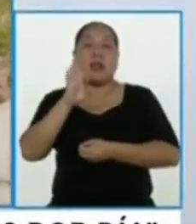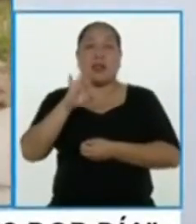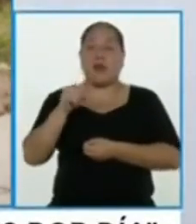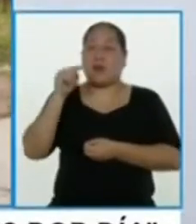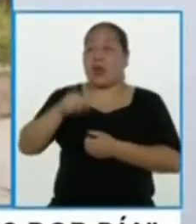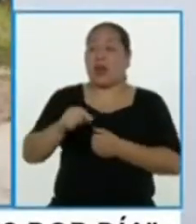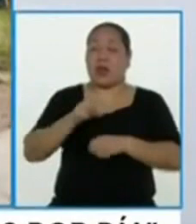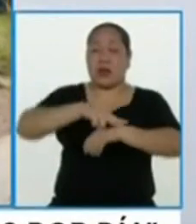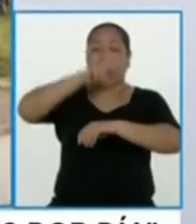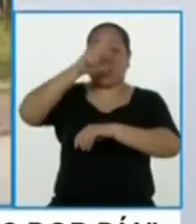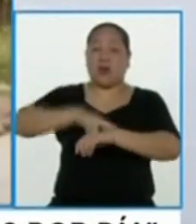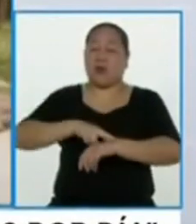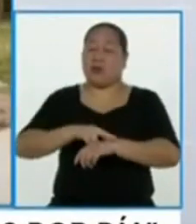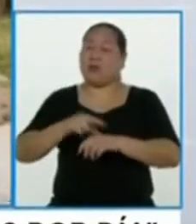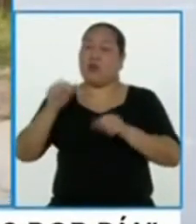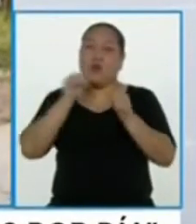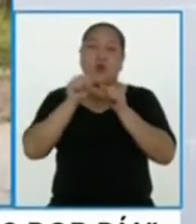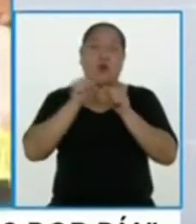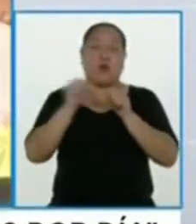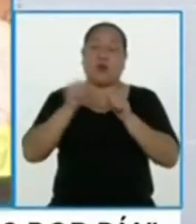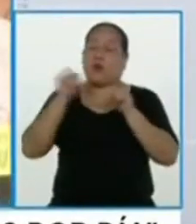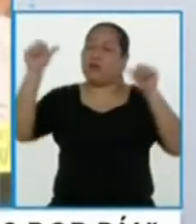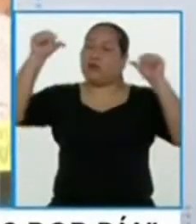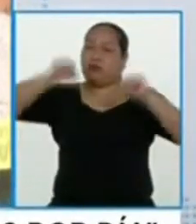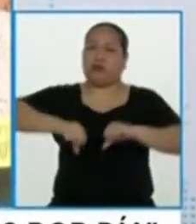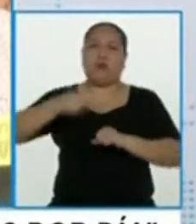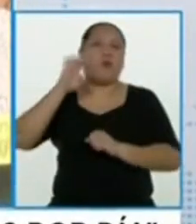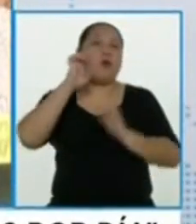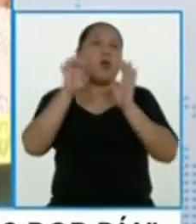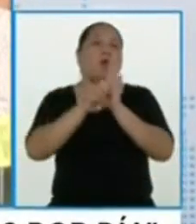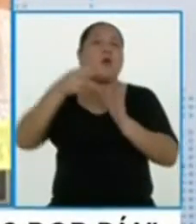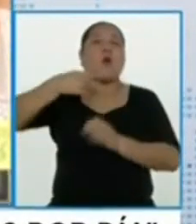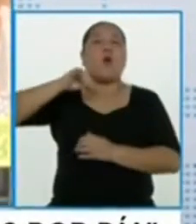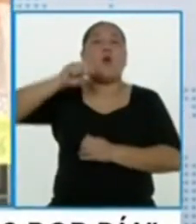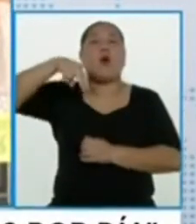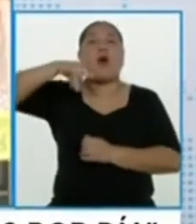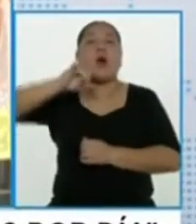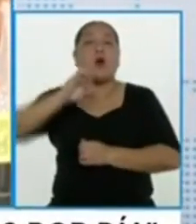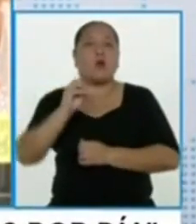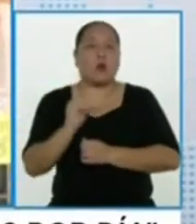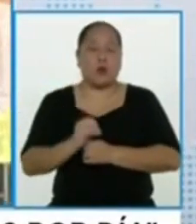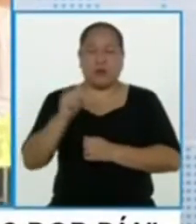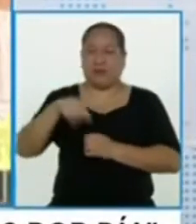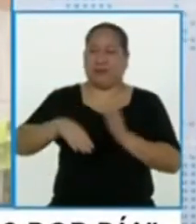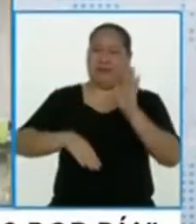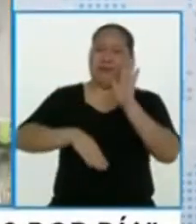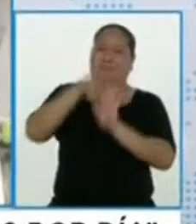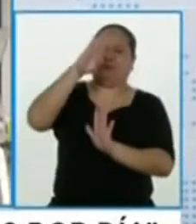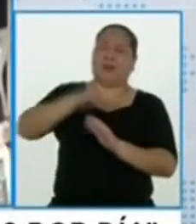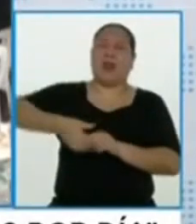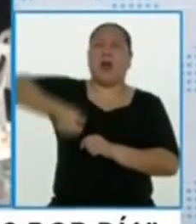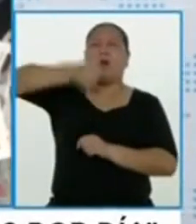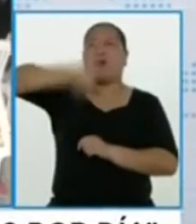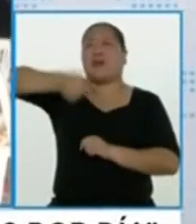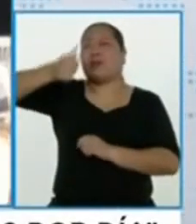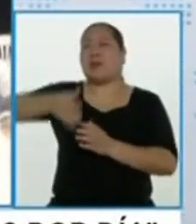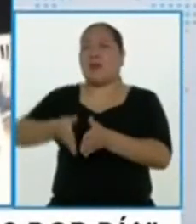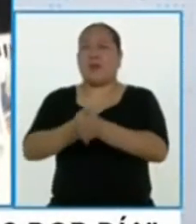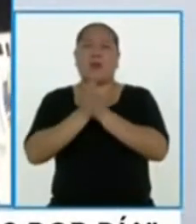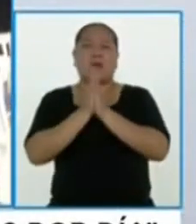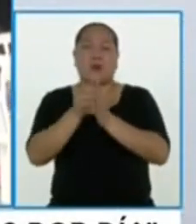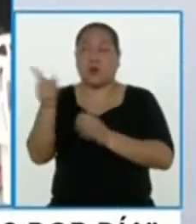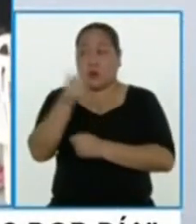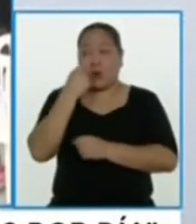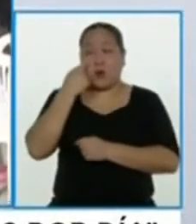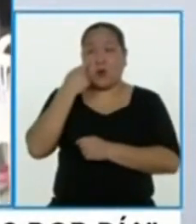cifras terribles, como por ejemplo Huánuco. Vamos a ver unos cuadros más adelante también de Huánuco, cómo se presenta el día de hoy, donde las autoridades están solicitando, además, doctor, que conoce